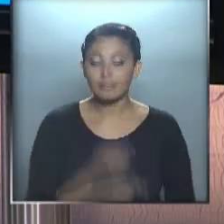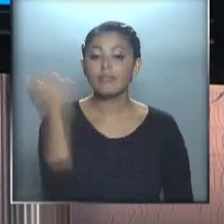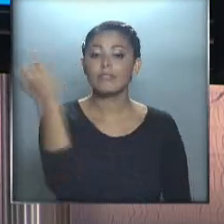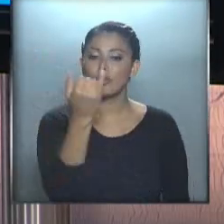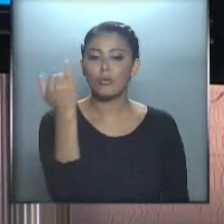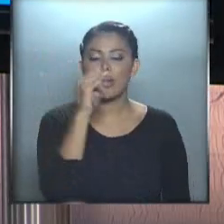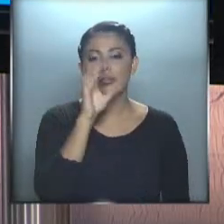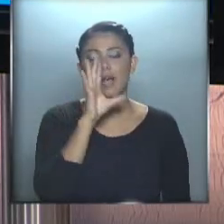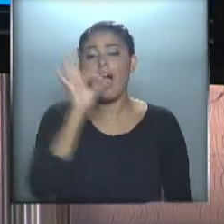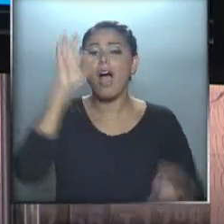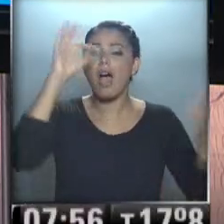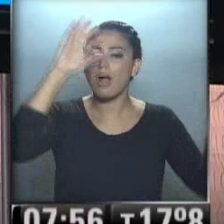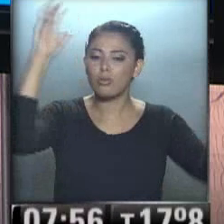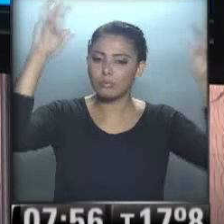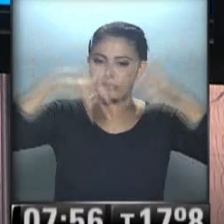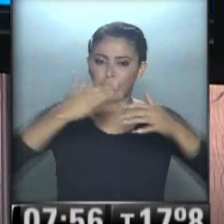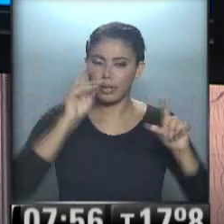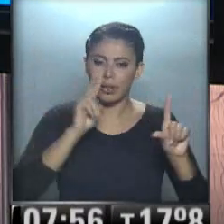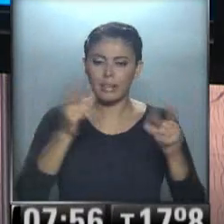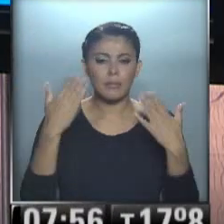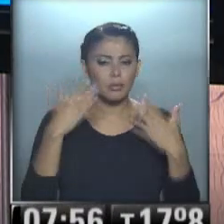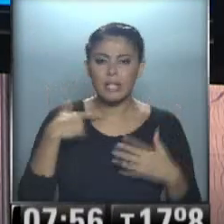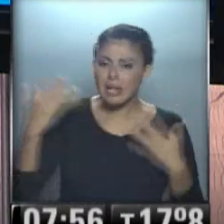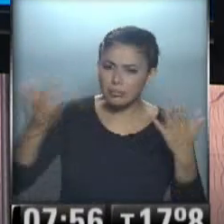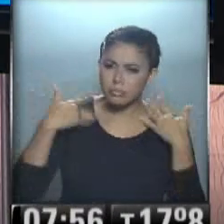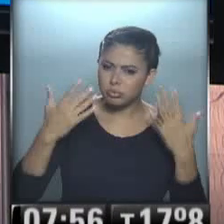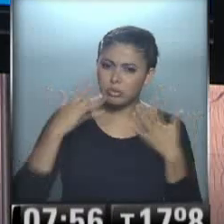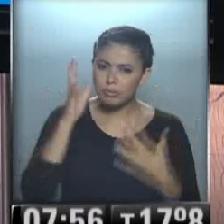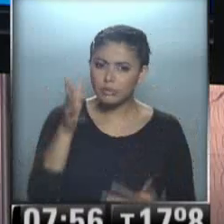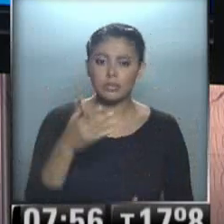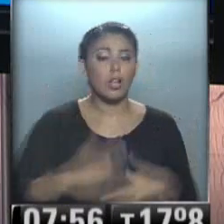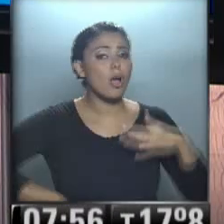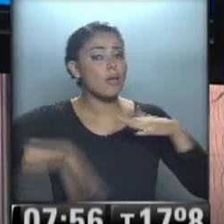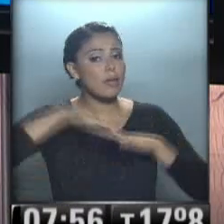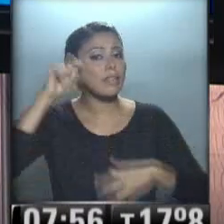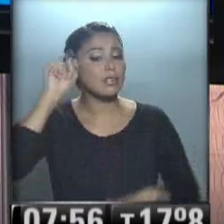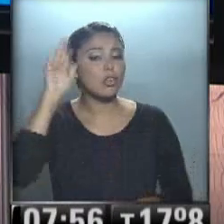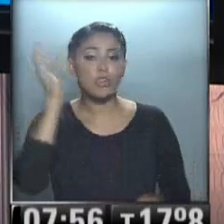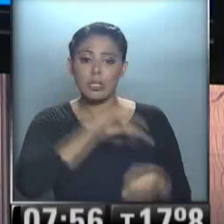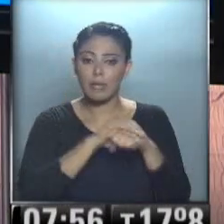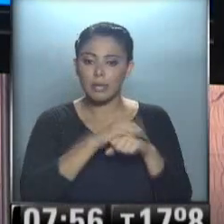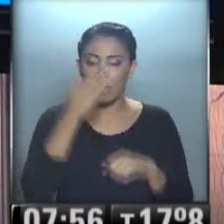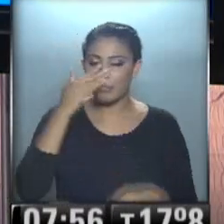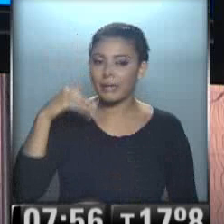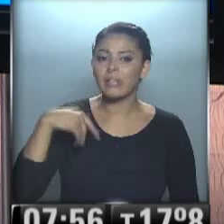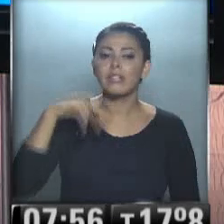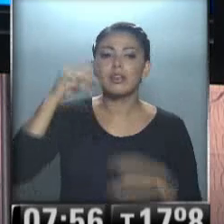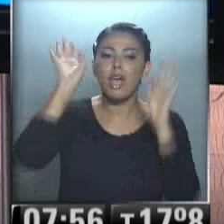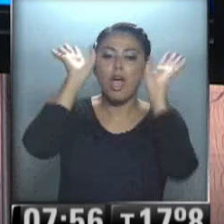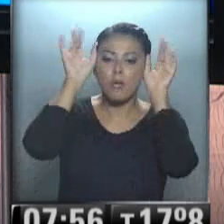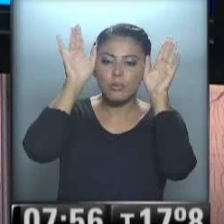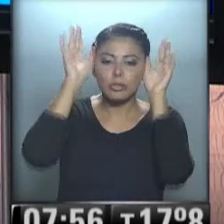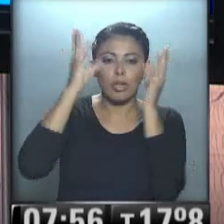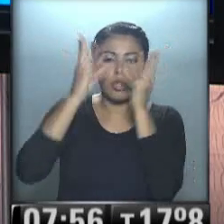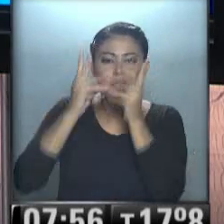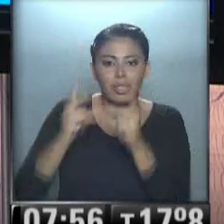Jueves, alguna precipitación, pero mira la temperatura. Mucho calor. Claudia, 38 para tus amigos. Se en va Maya. A derretir hasta el burrito ahí, ¿no? El burrito cordobés.